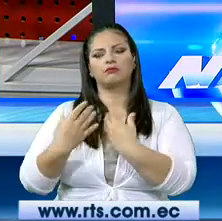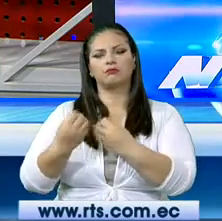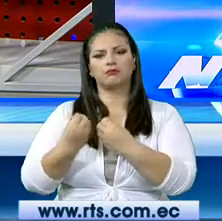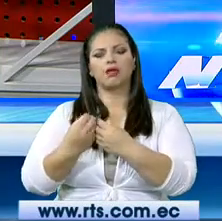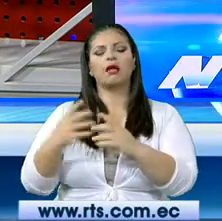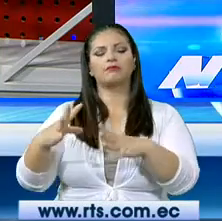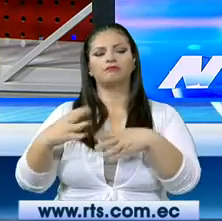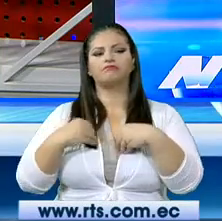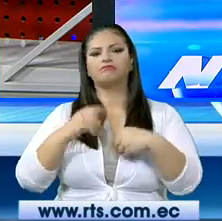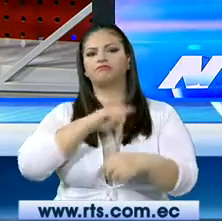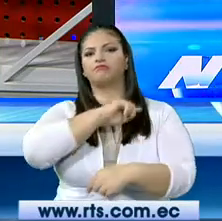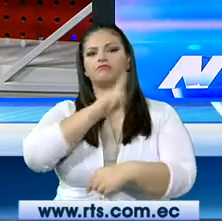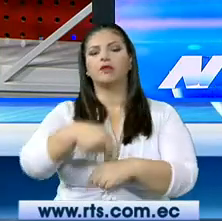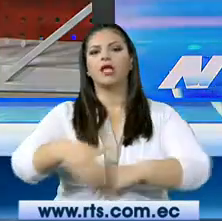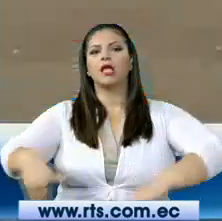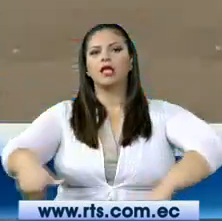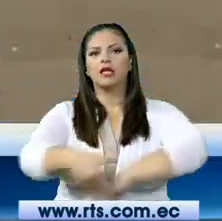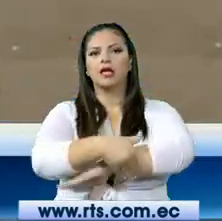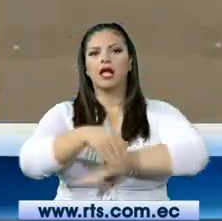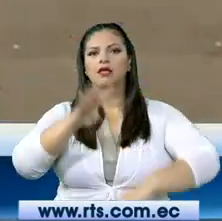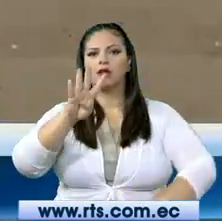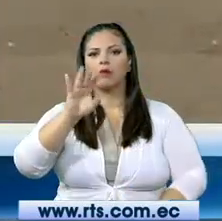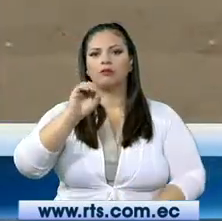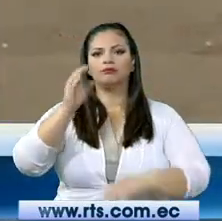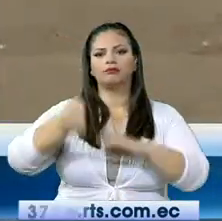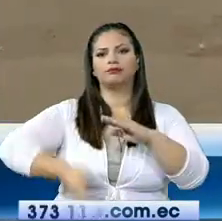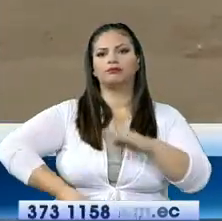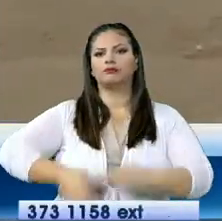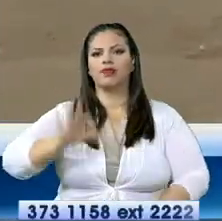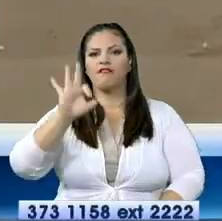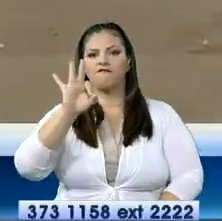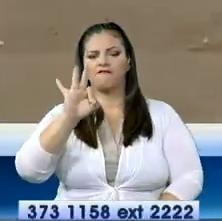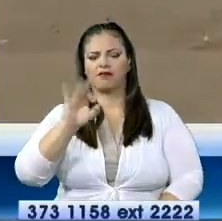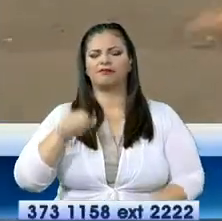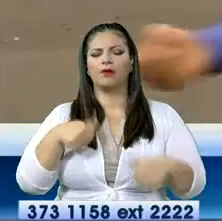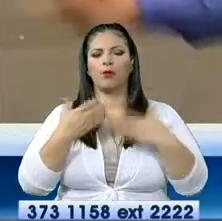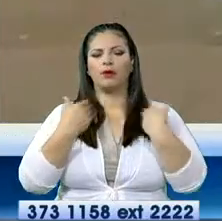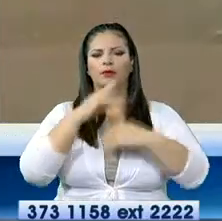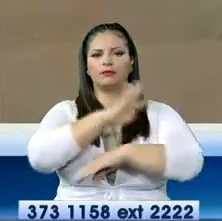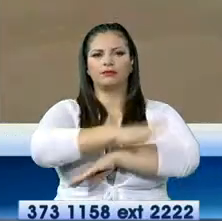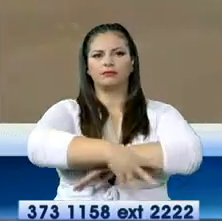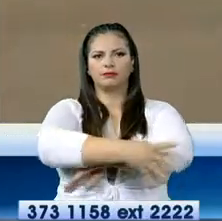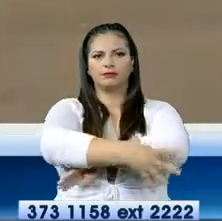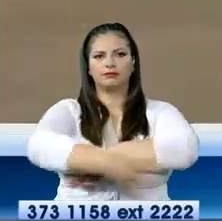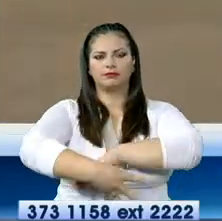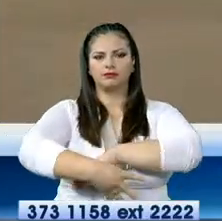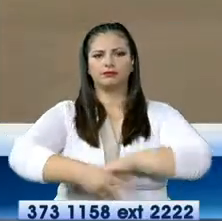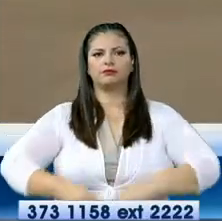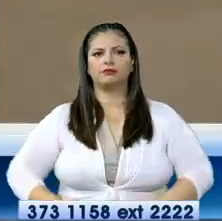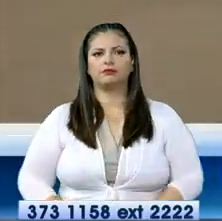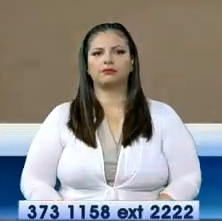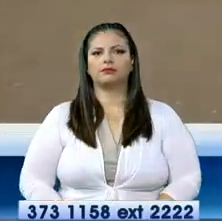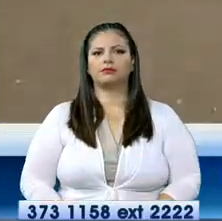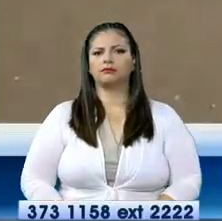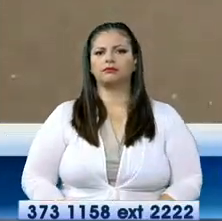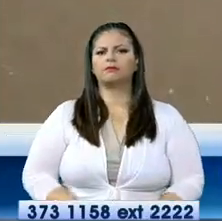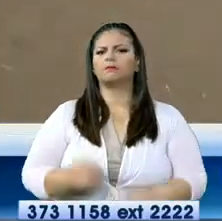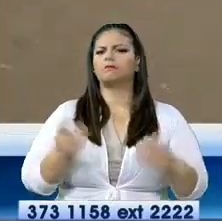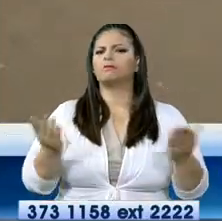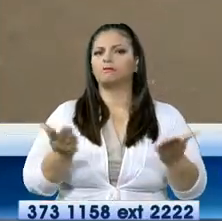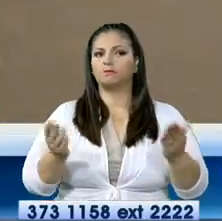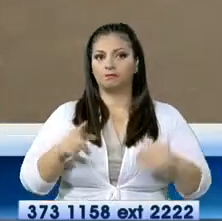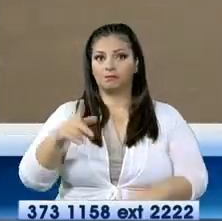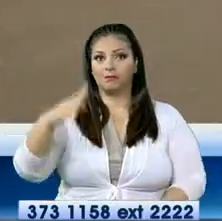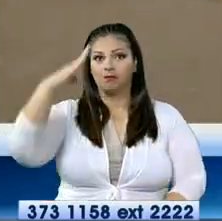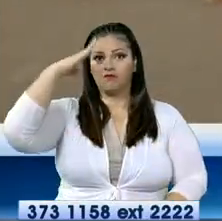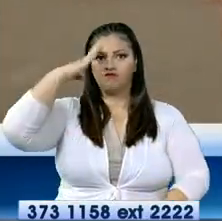y tercer callejón F en el suburbio de Guayaquil. Estamos ubicados precisamente atrás del cementerio de este sector.